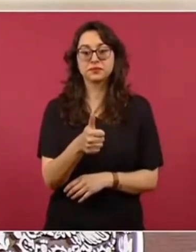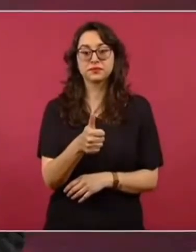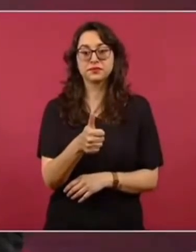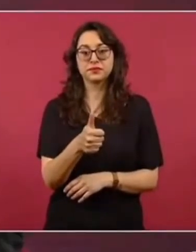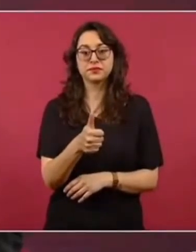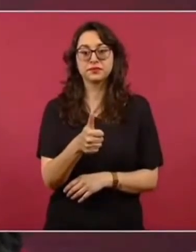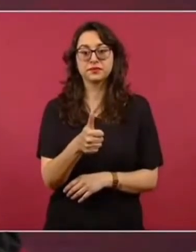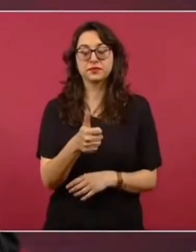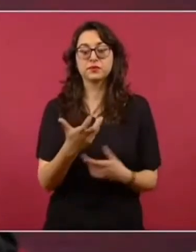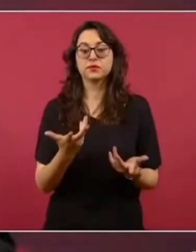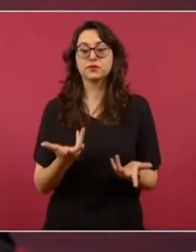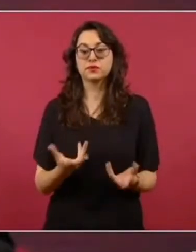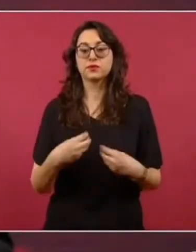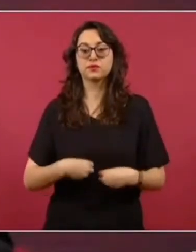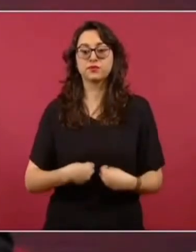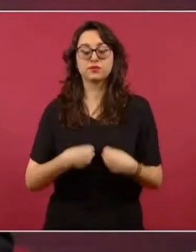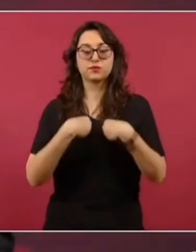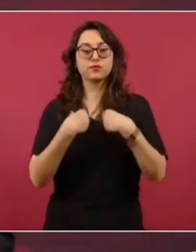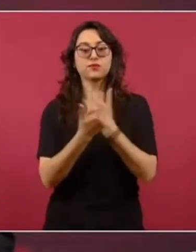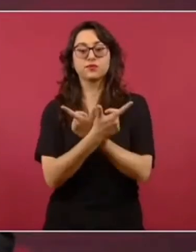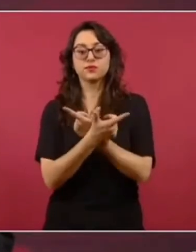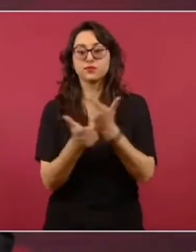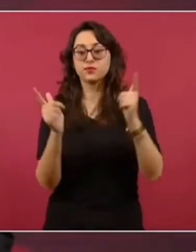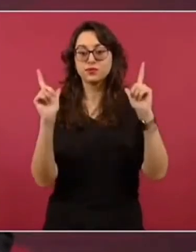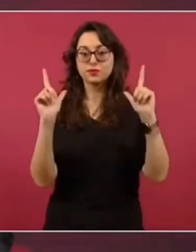se vive en libertad